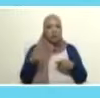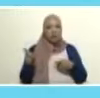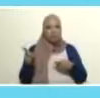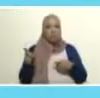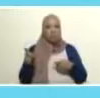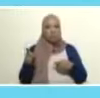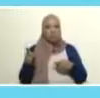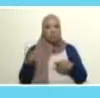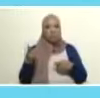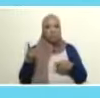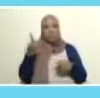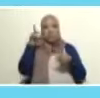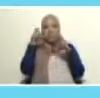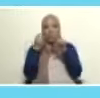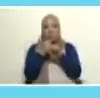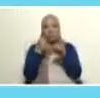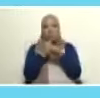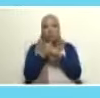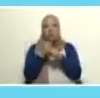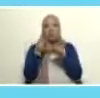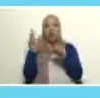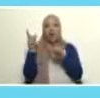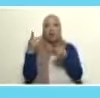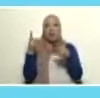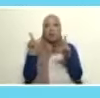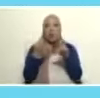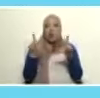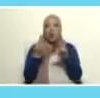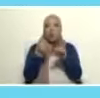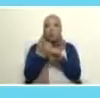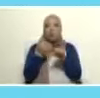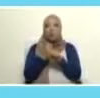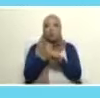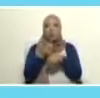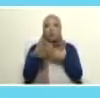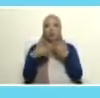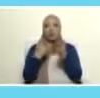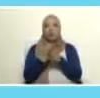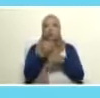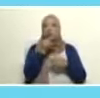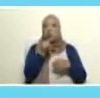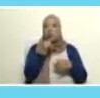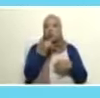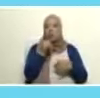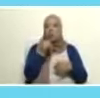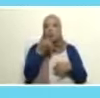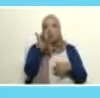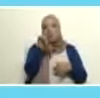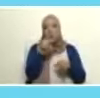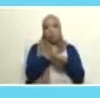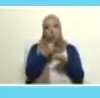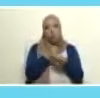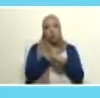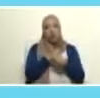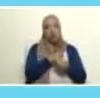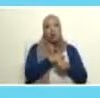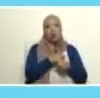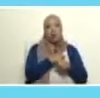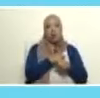en la pantalla, te agarra su teléfono, pone escáner. Pone el escáner en el teléfono